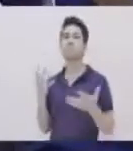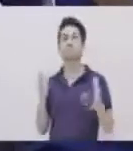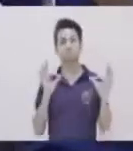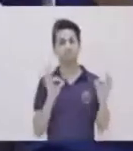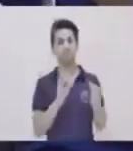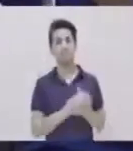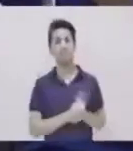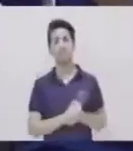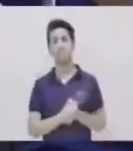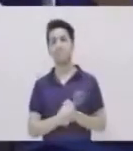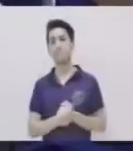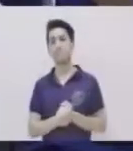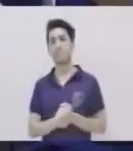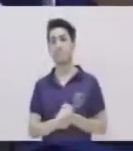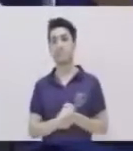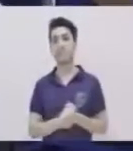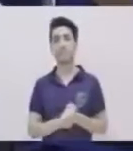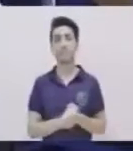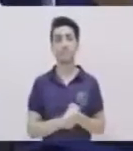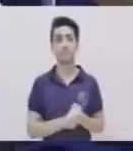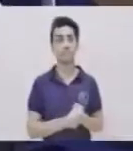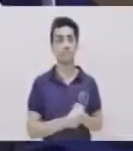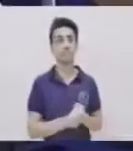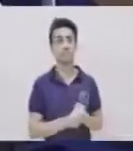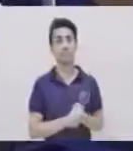¿Qué te parece la ilustración?